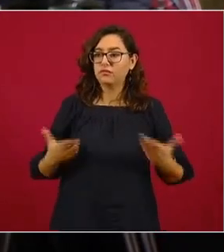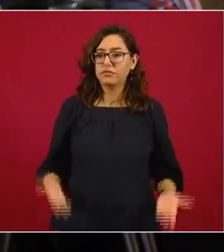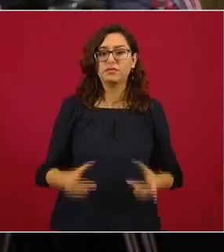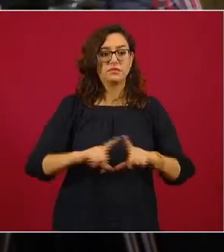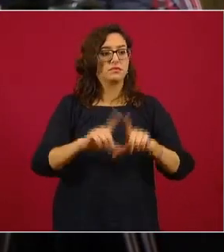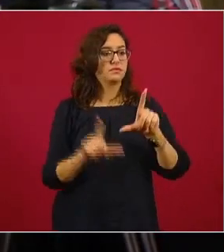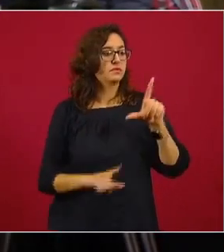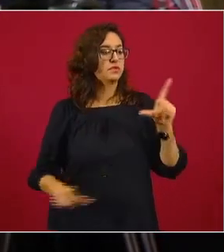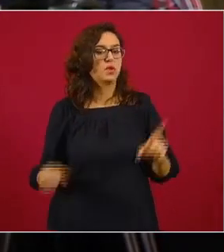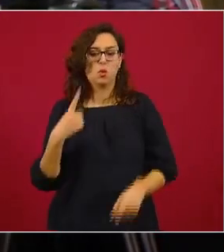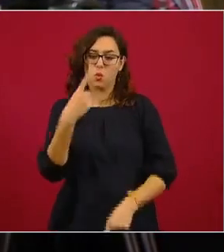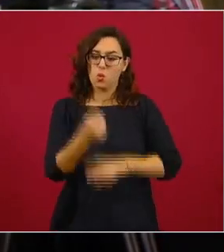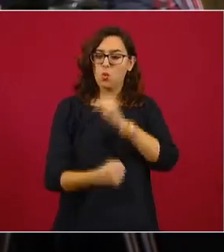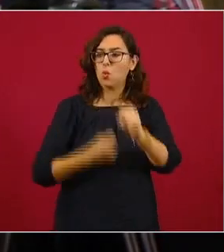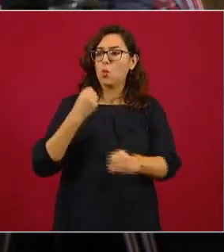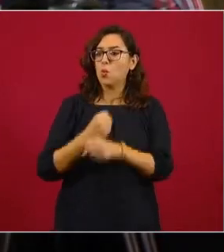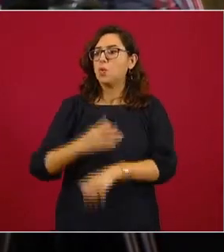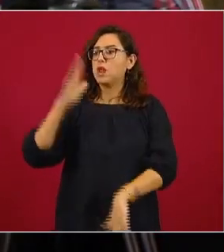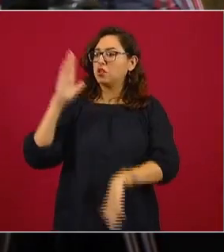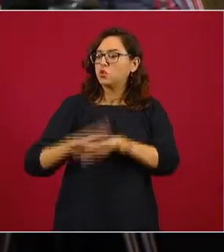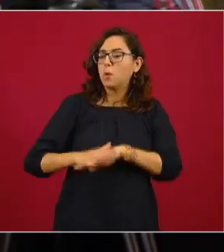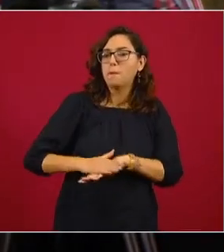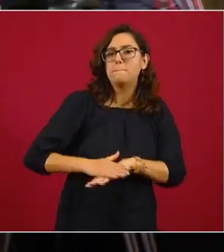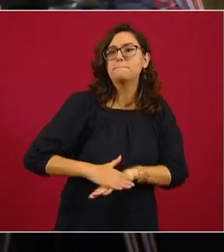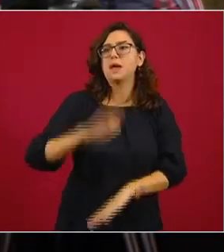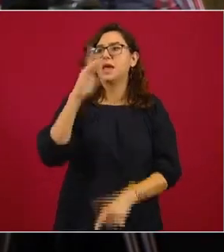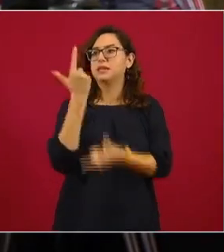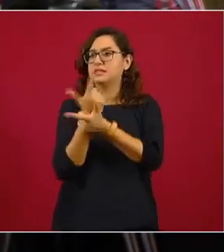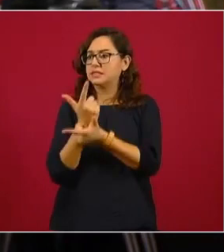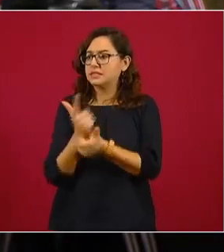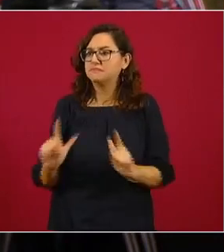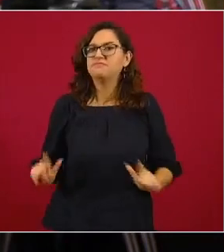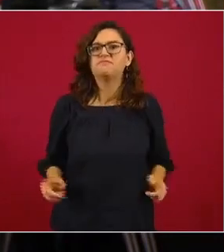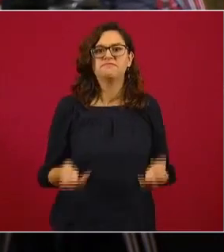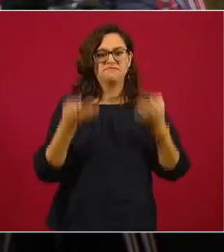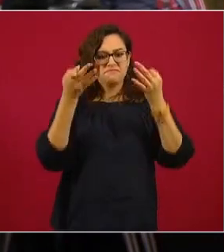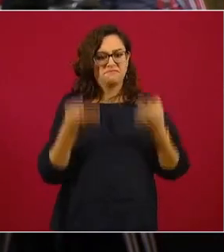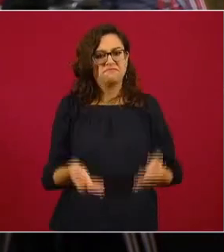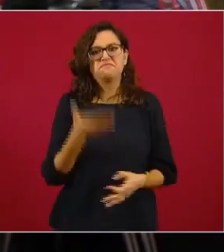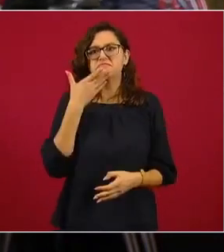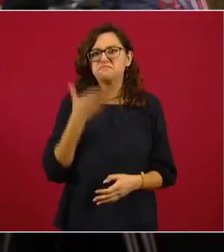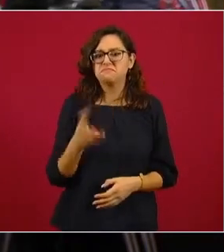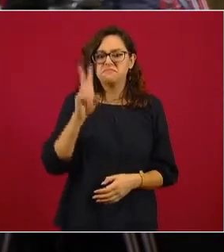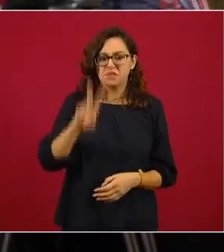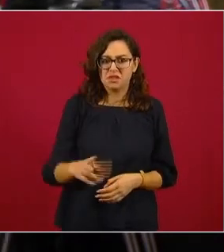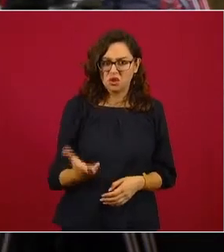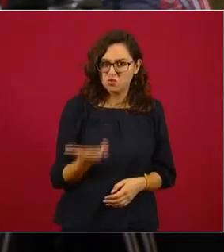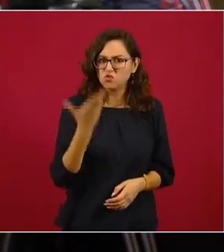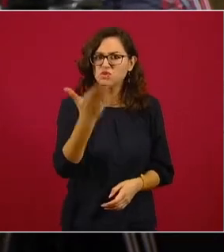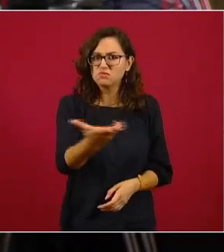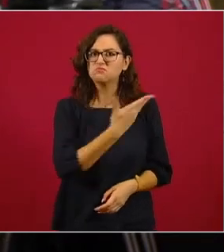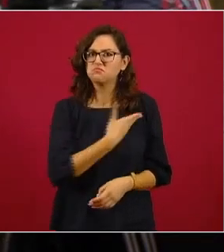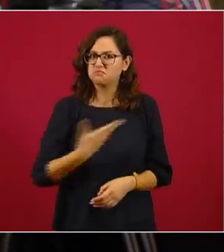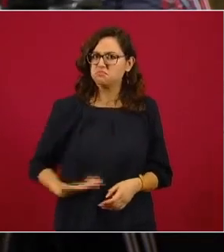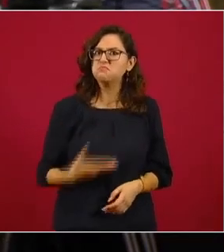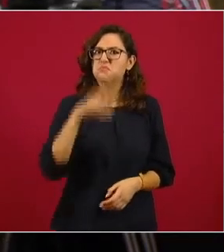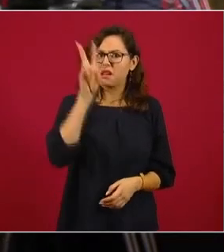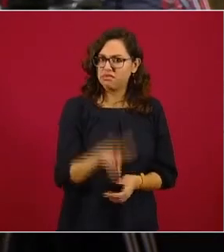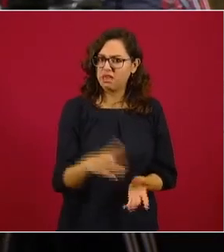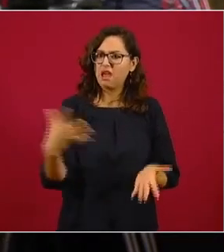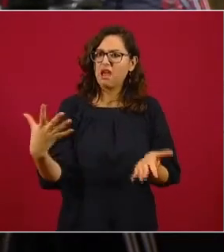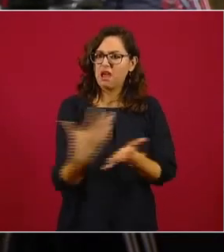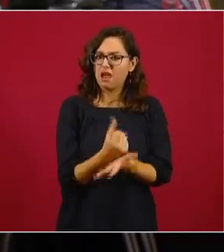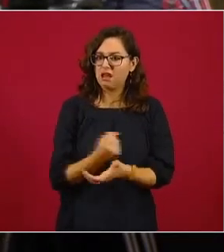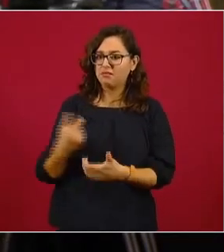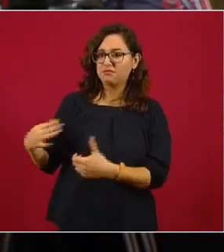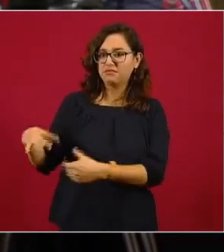y con una democracia con liderazgo que hoy es ejemplo reconocido a nivel mundial, con un presidente verdaderamente legítimo como usted, presidente,